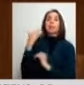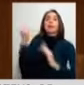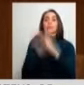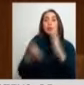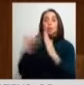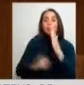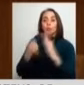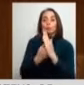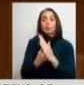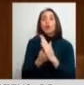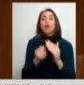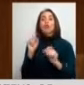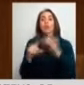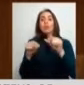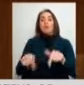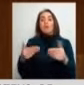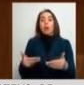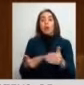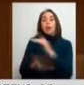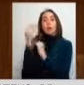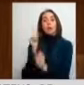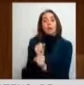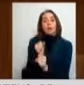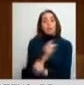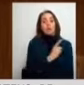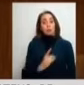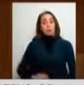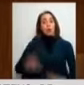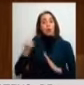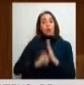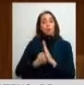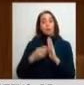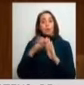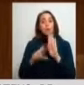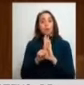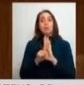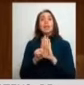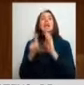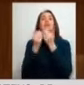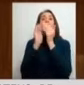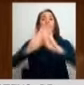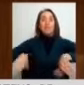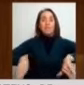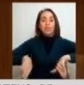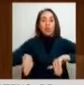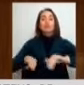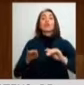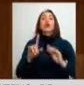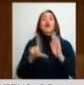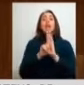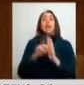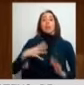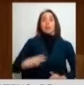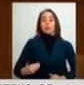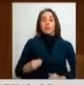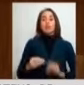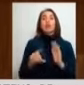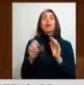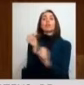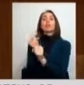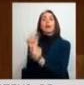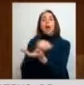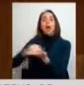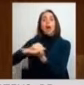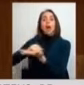tenemos hoy día en su labor parlamentaria luchó por la ley de divorcio por la ley de filiación a favor de las trabajadores de casa particular por modificar el servicio